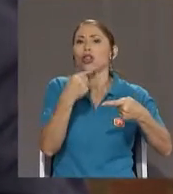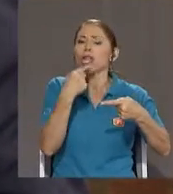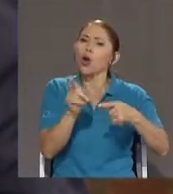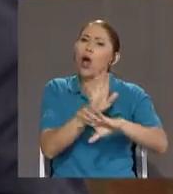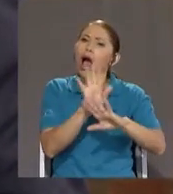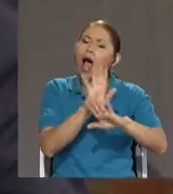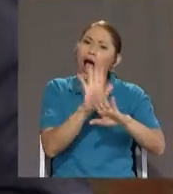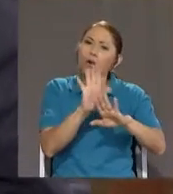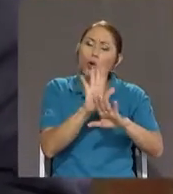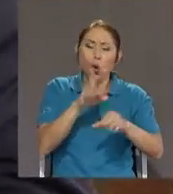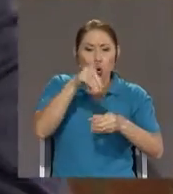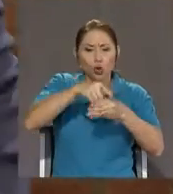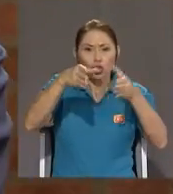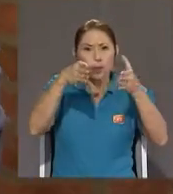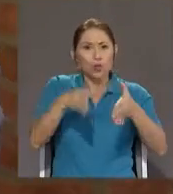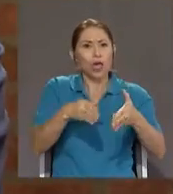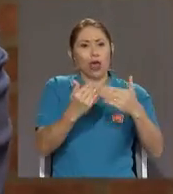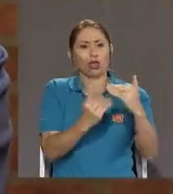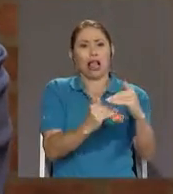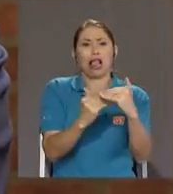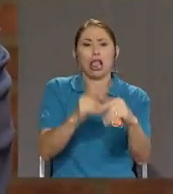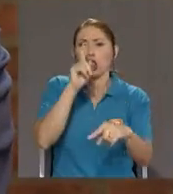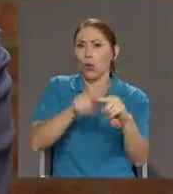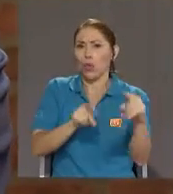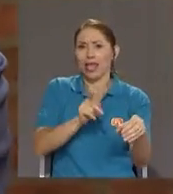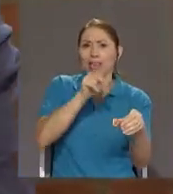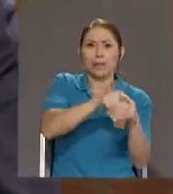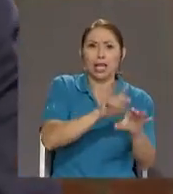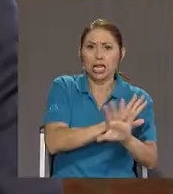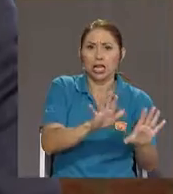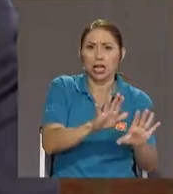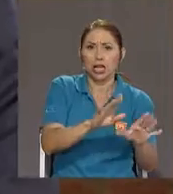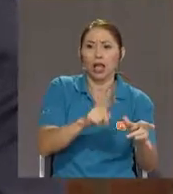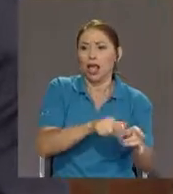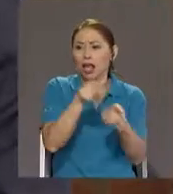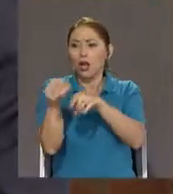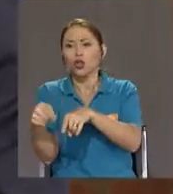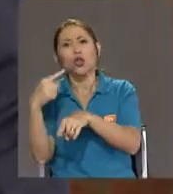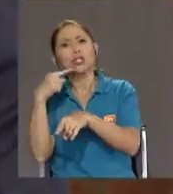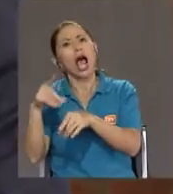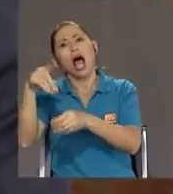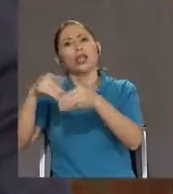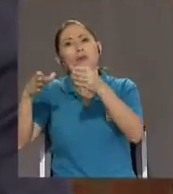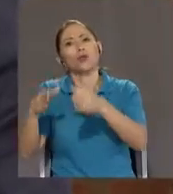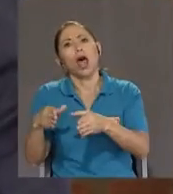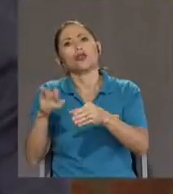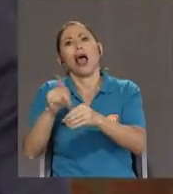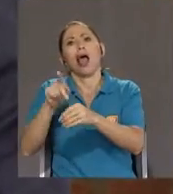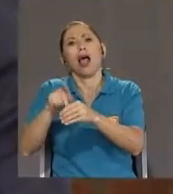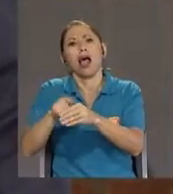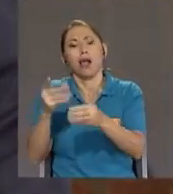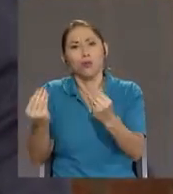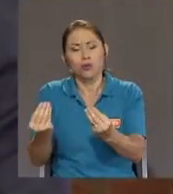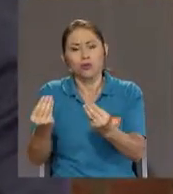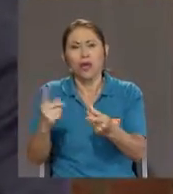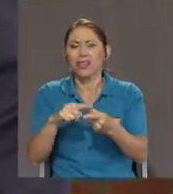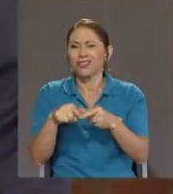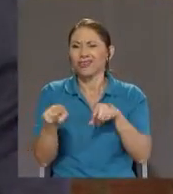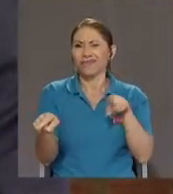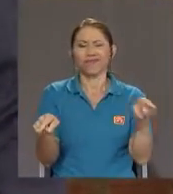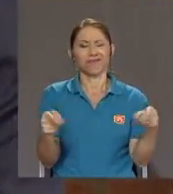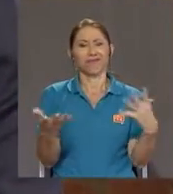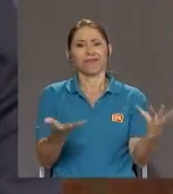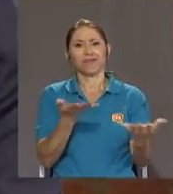intervenir de los diputados y en el otro que se les dio más de la cuenta. Entonces, eso es muy interesante porque nos muestra el papel de la